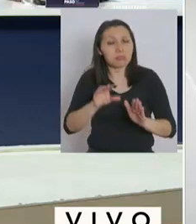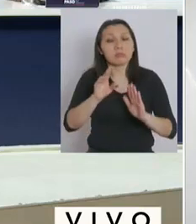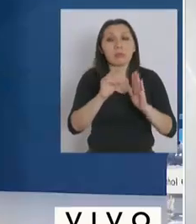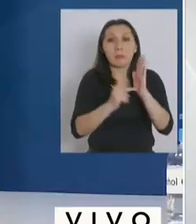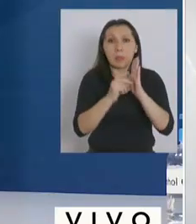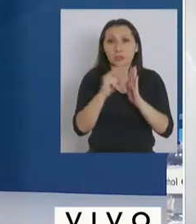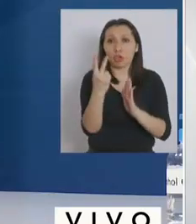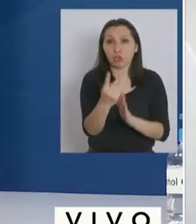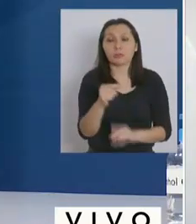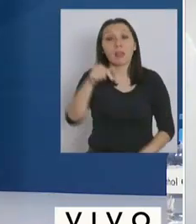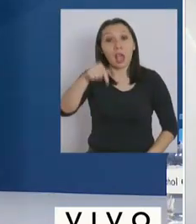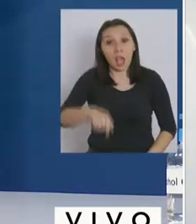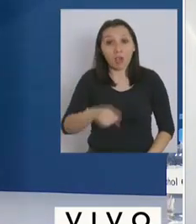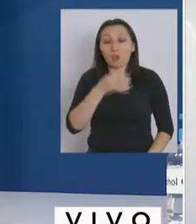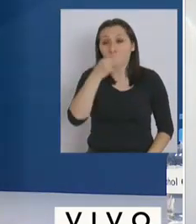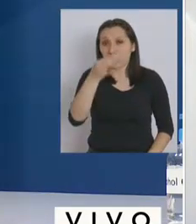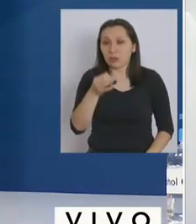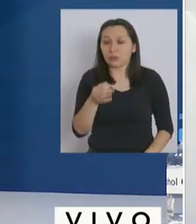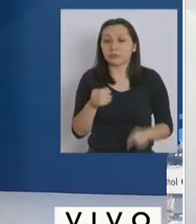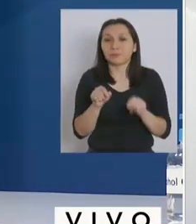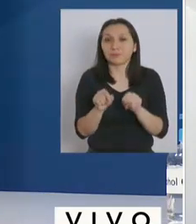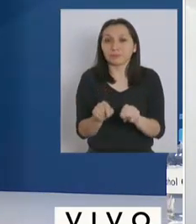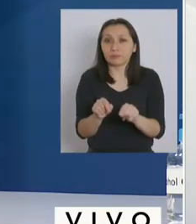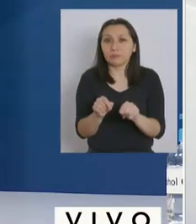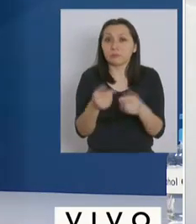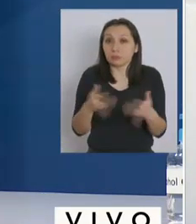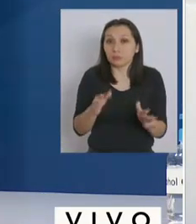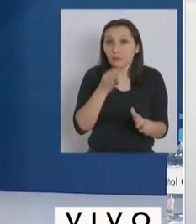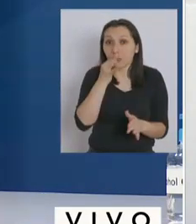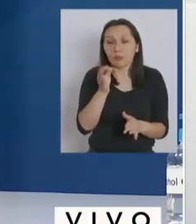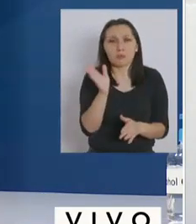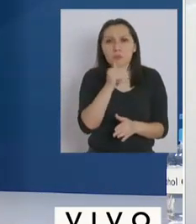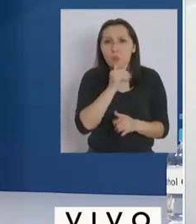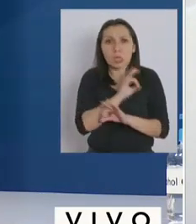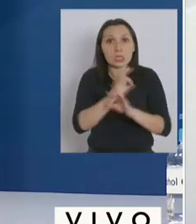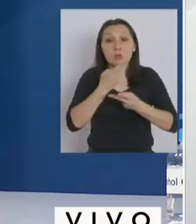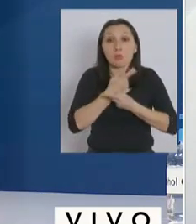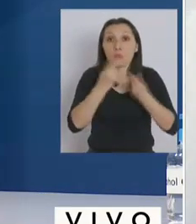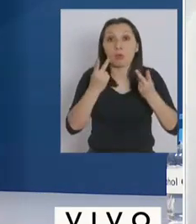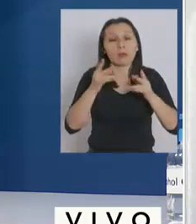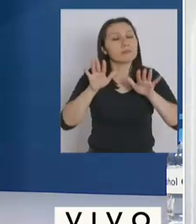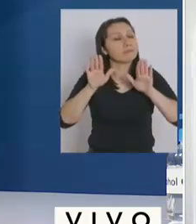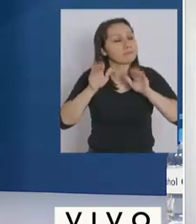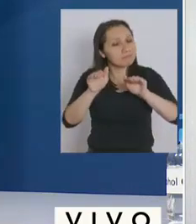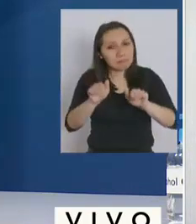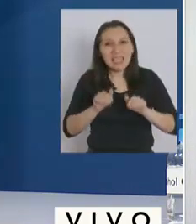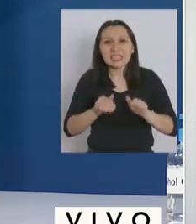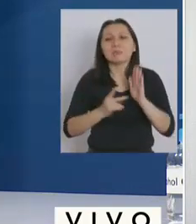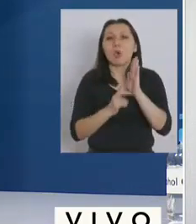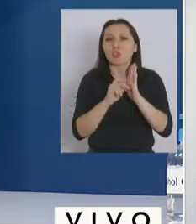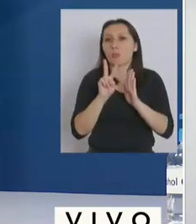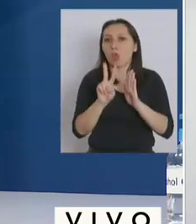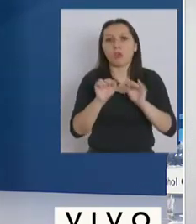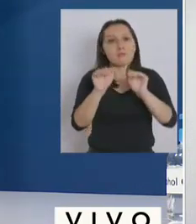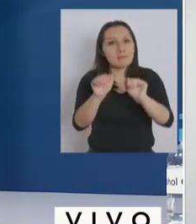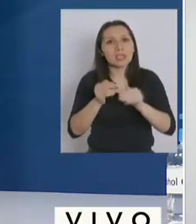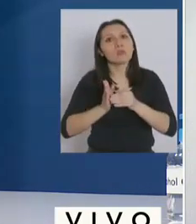la región metropolitana, tal como lo hemos señalado, no tiene ningún anuncio y por lo tanto se encuentra en fase 2.